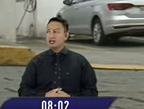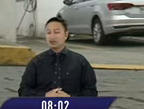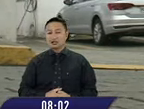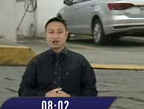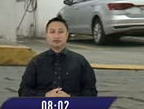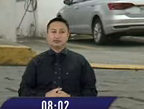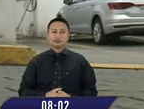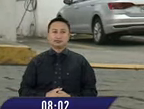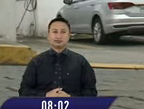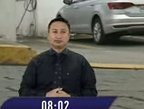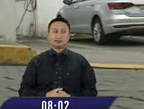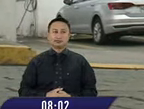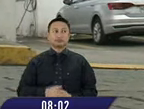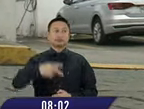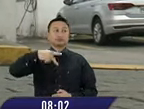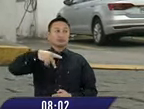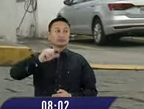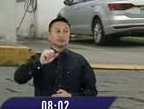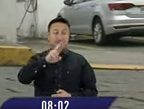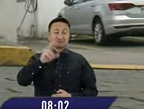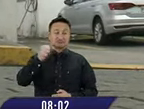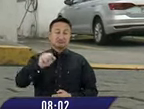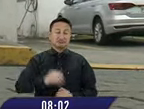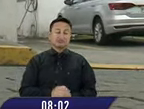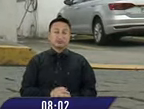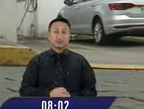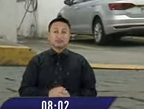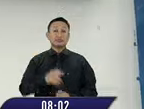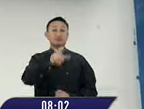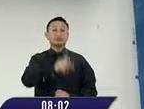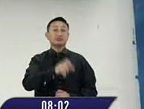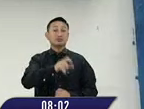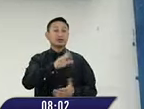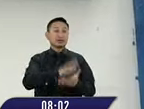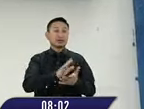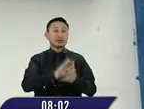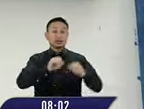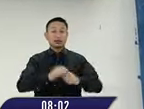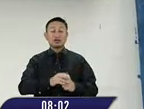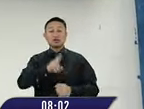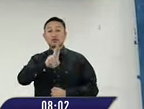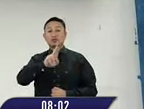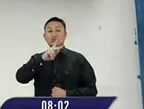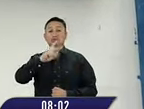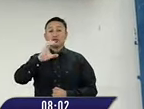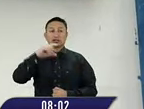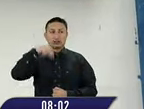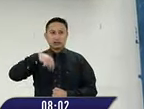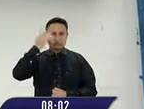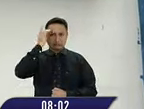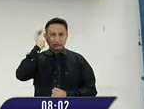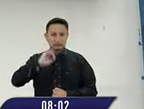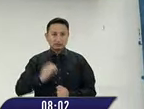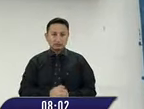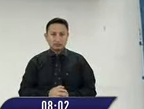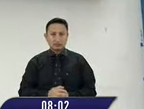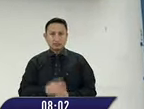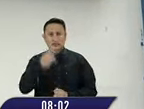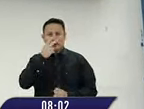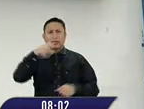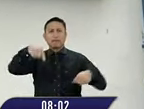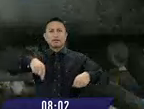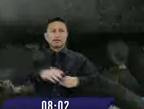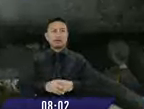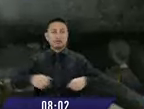en el sector de San Martín de porras al sur de quito la tranquilidad de los vecinos de la unidad de policía comunitaria se vio alterada cuando desconocidos